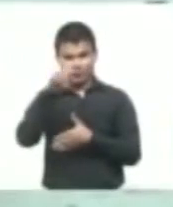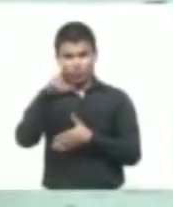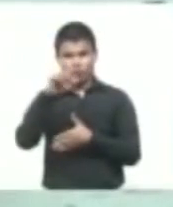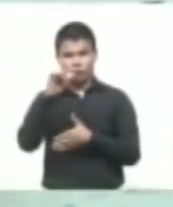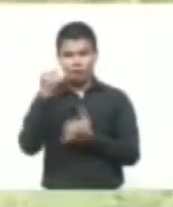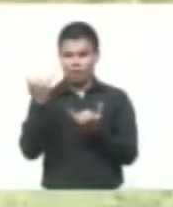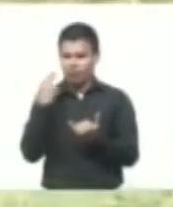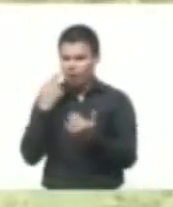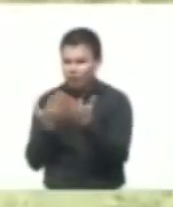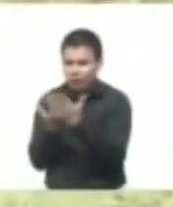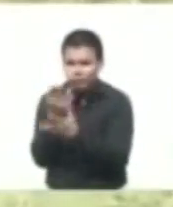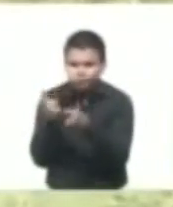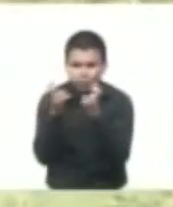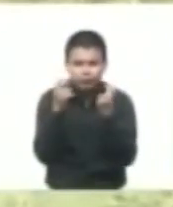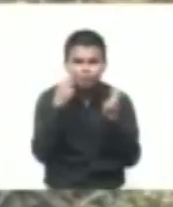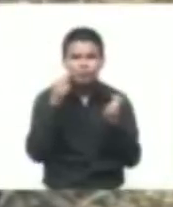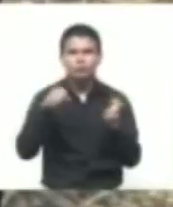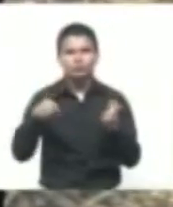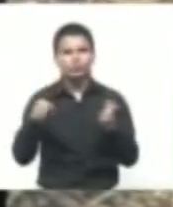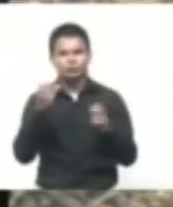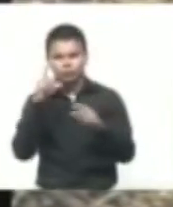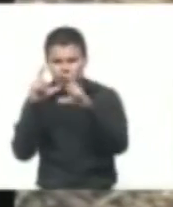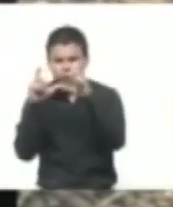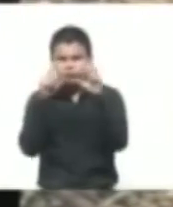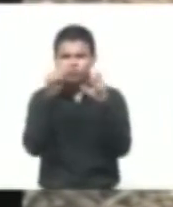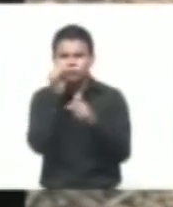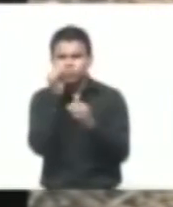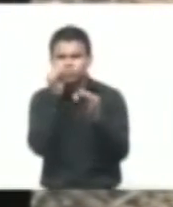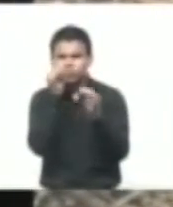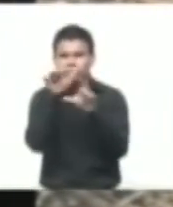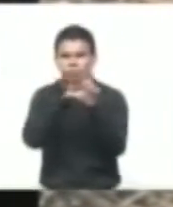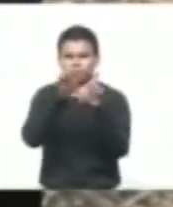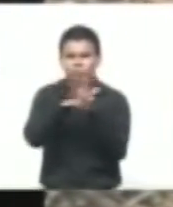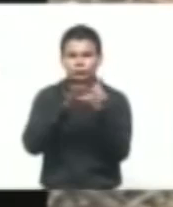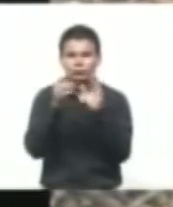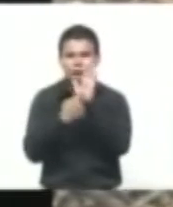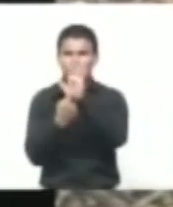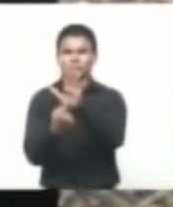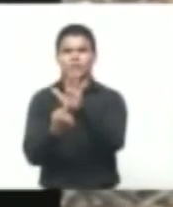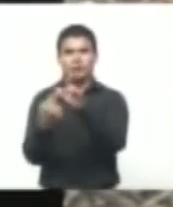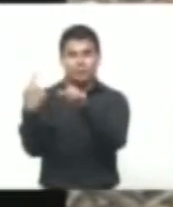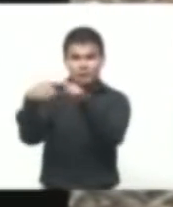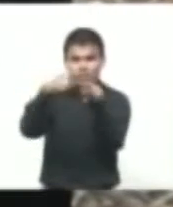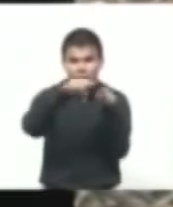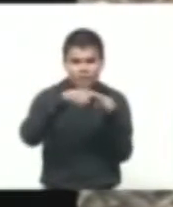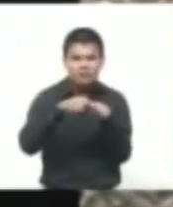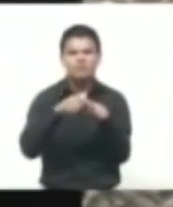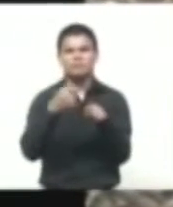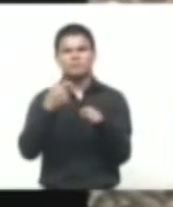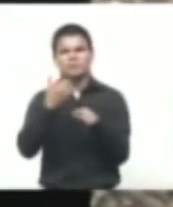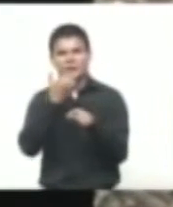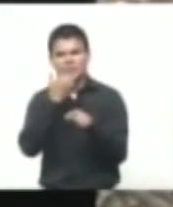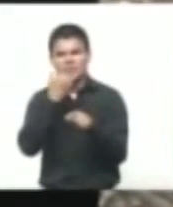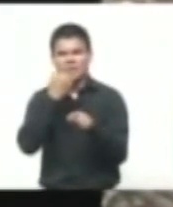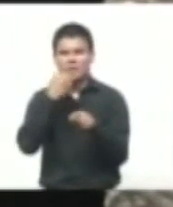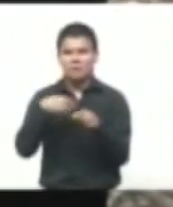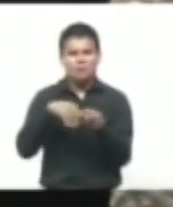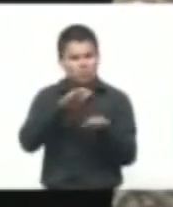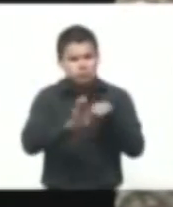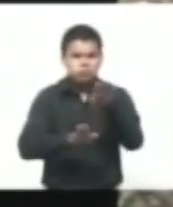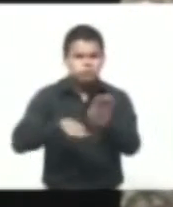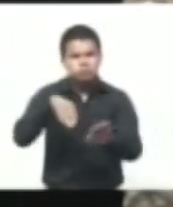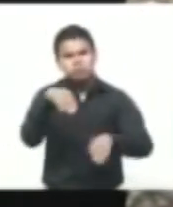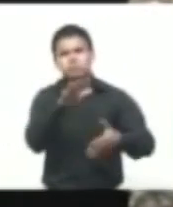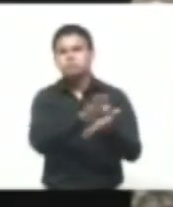de su fauna y su flora. Fotografías y videos han mostrado que especies poco vistas circulan con tal tranquilidad al